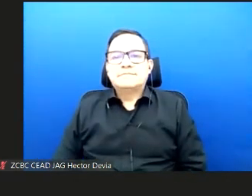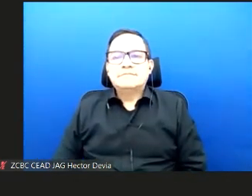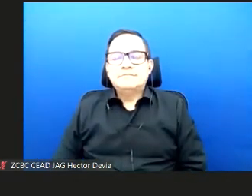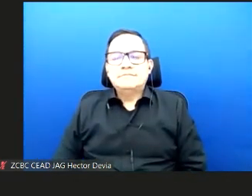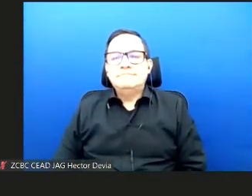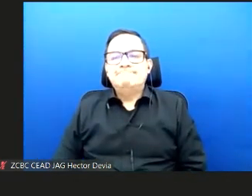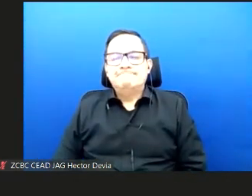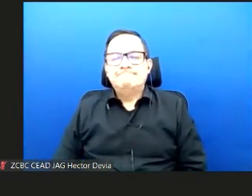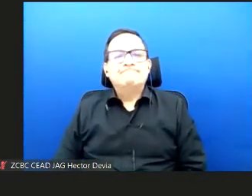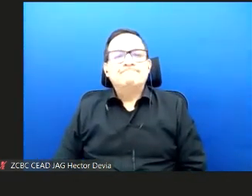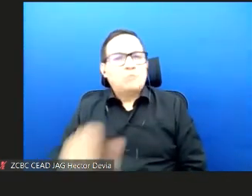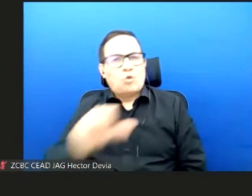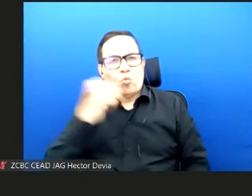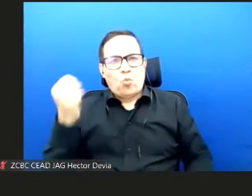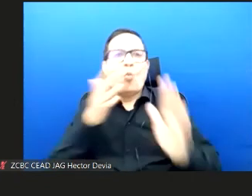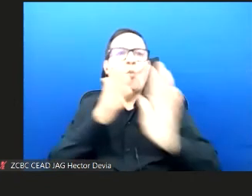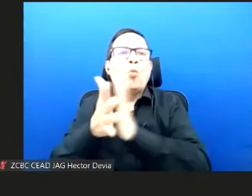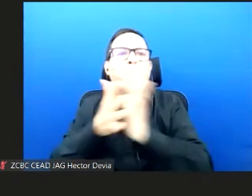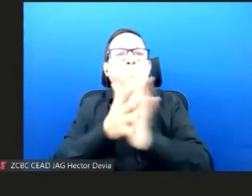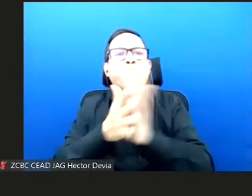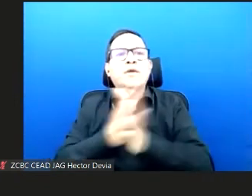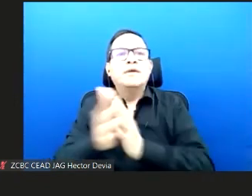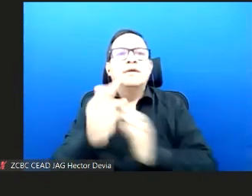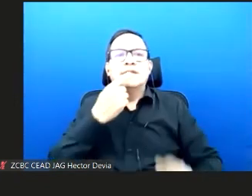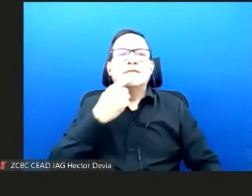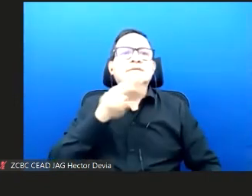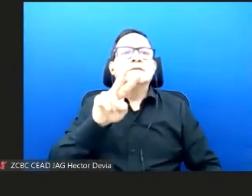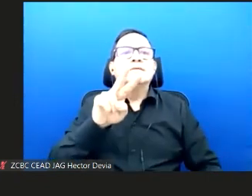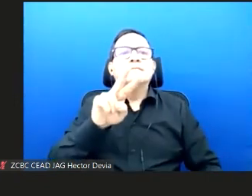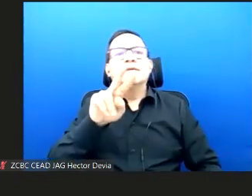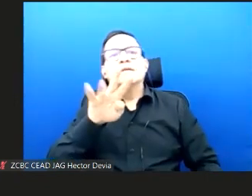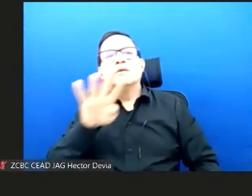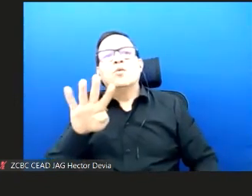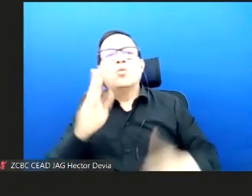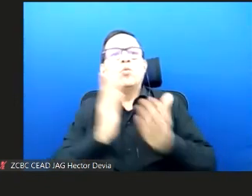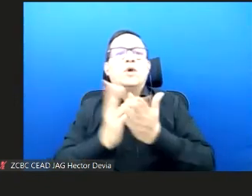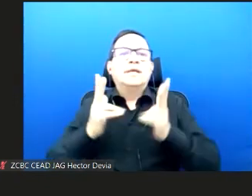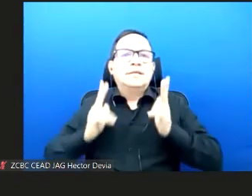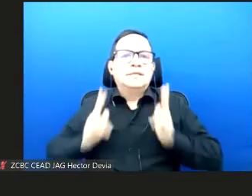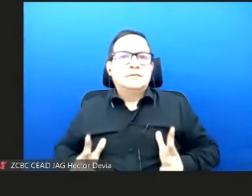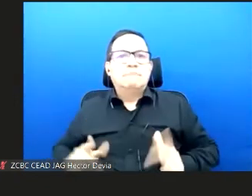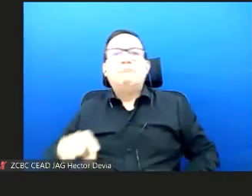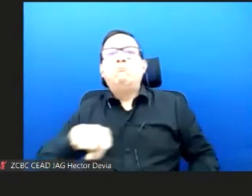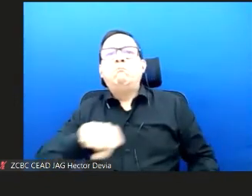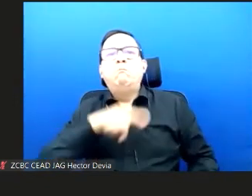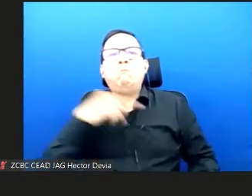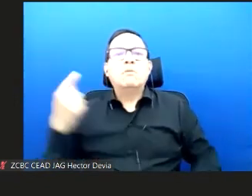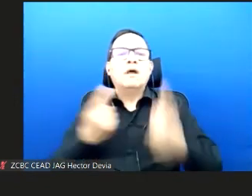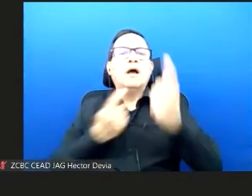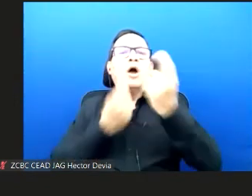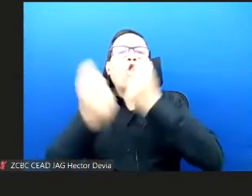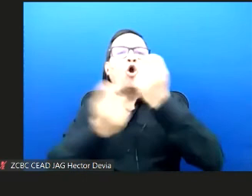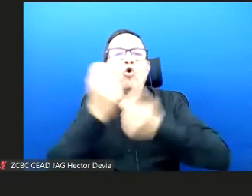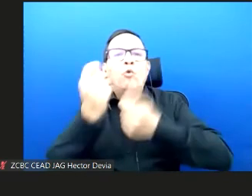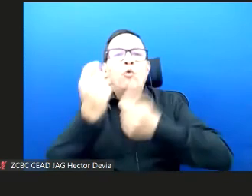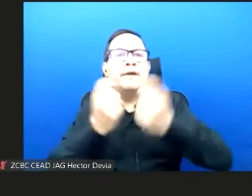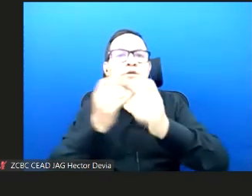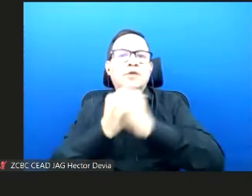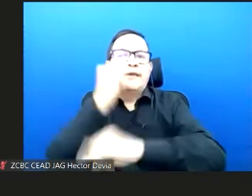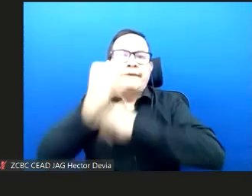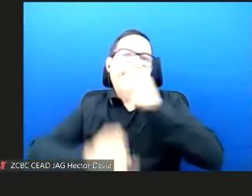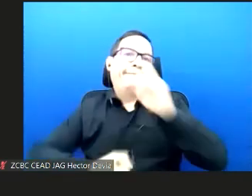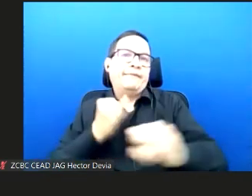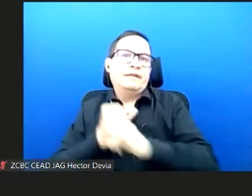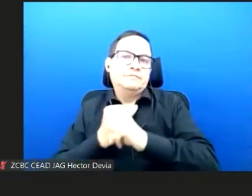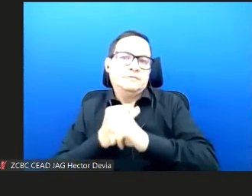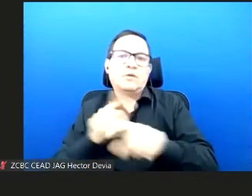Nuestro siguiente dato nos dice que hay 24 estudiantes que perdieron comercio internacional. Comercio internacional es A,